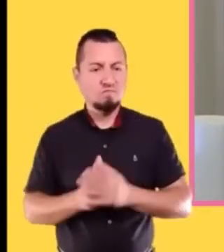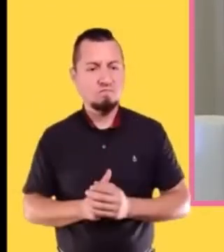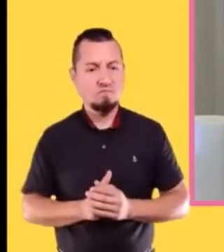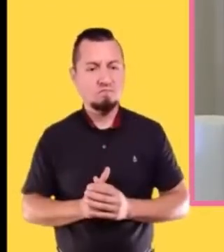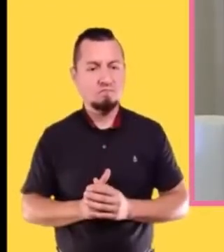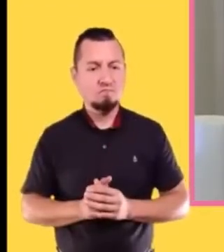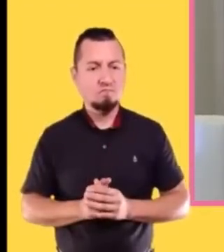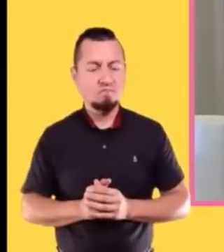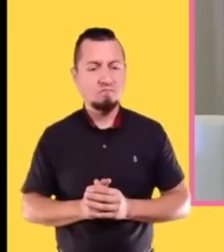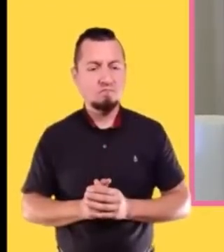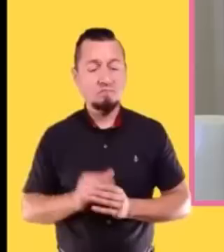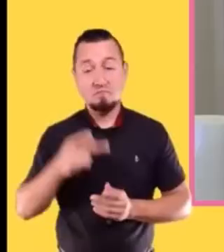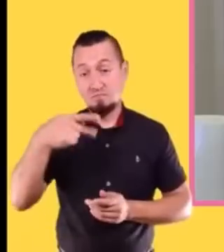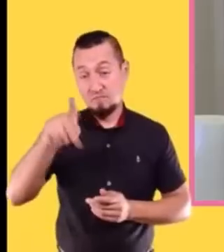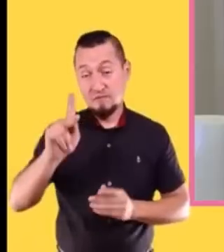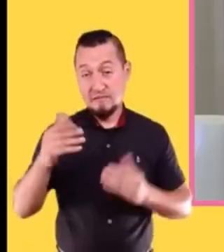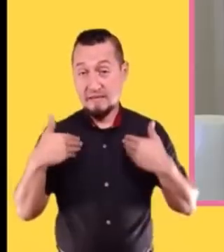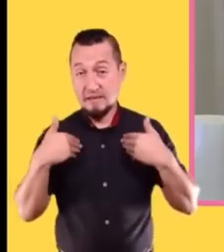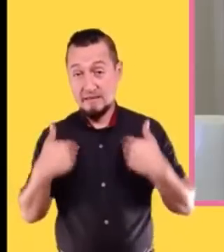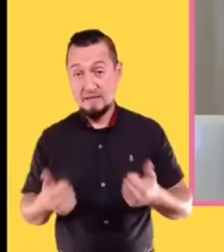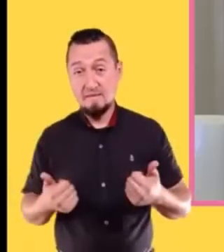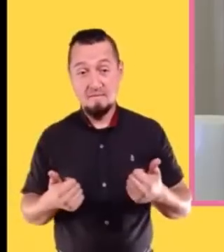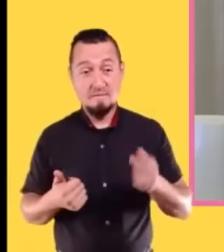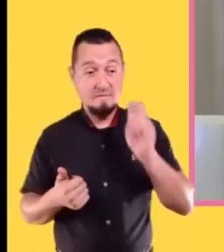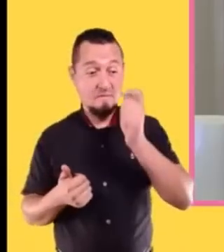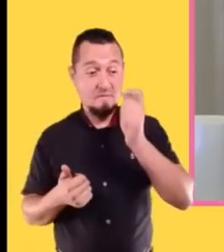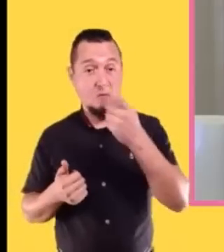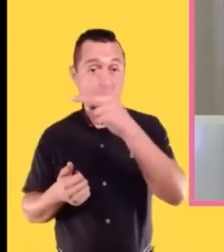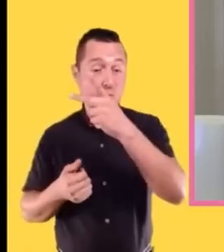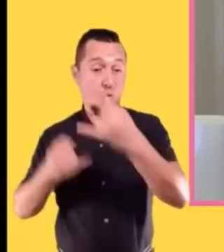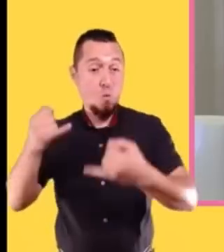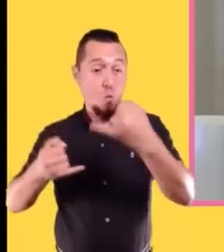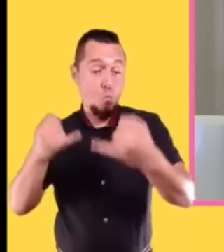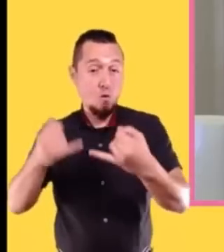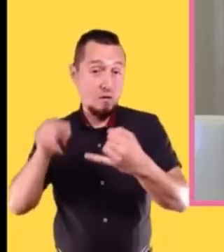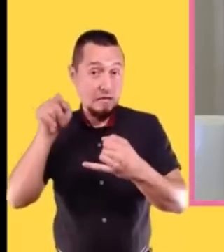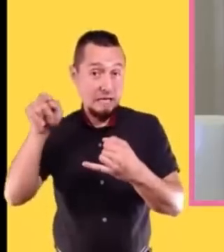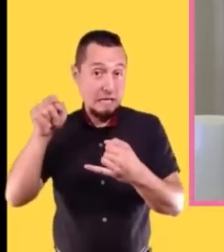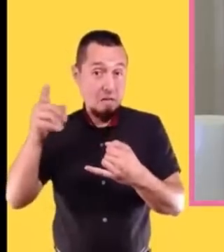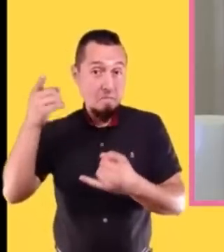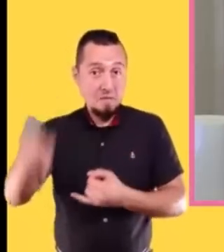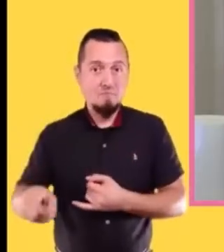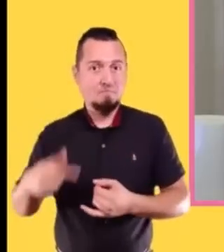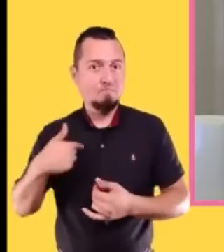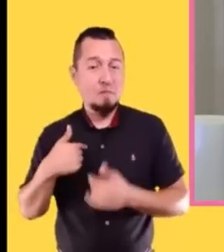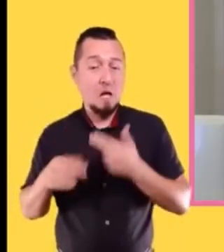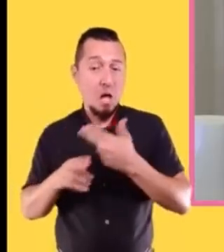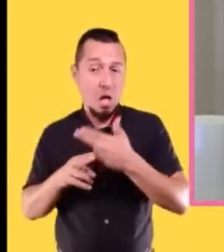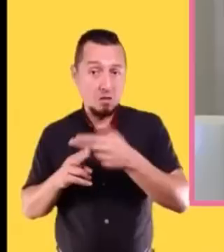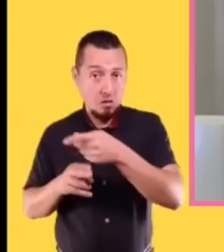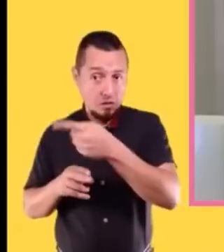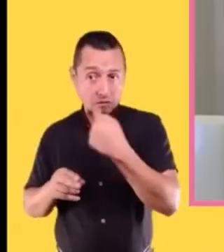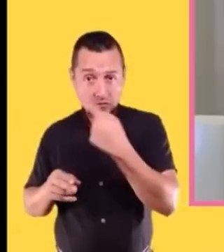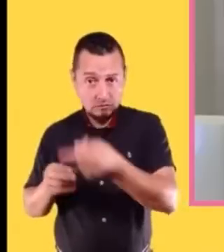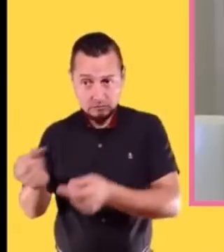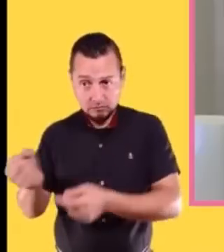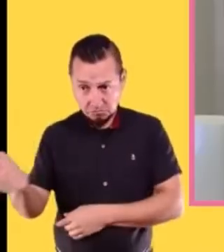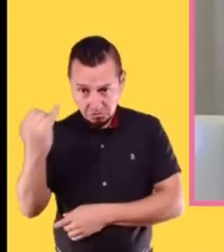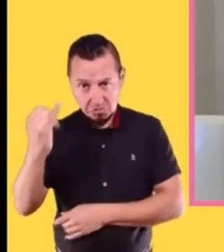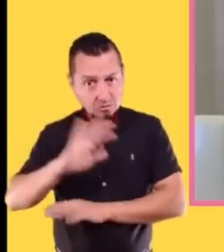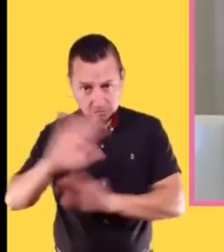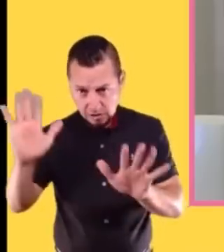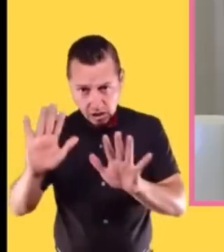Pero hay que entender lo que se está impugnando en el tema judicial. Y una vez que la instancia judicial resuelva, los libros de texto se tendrían que